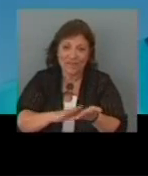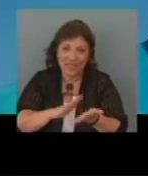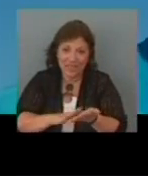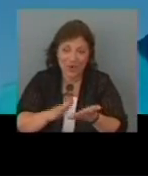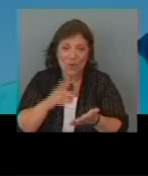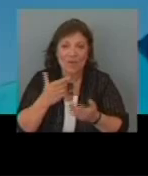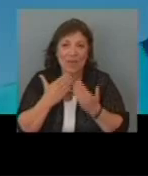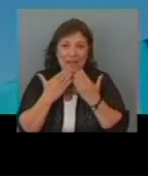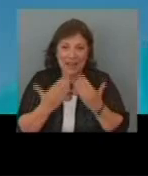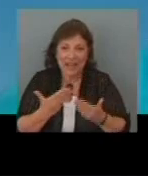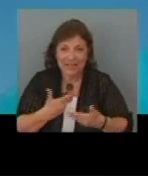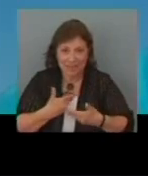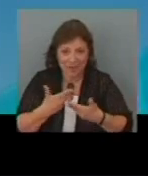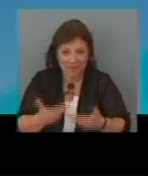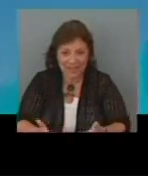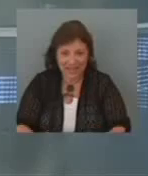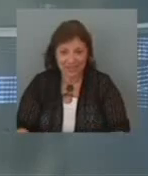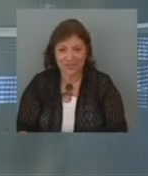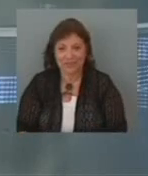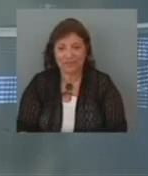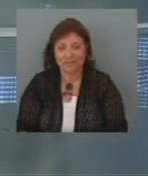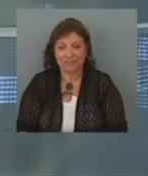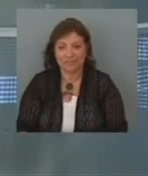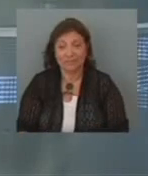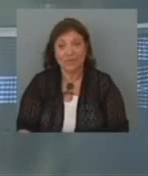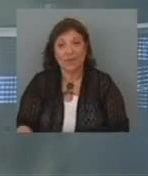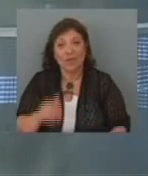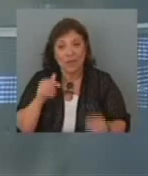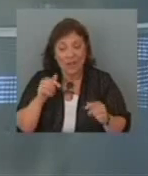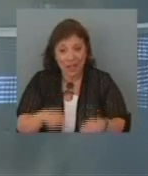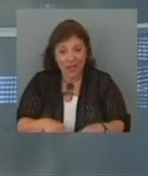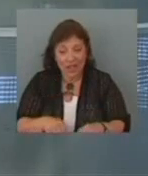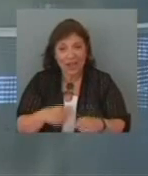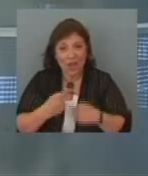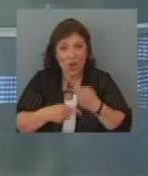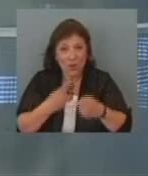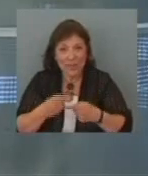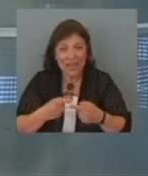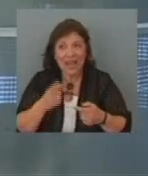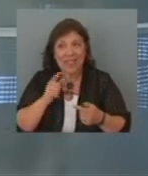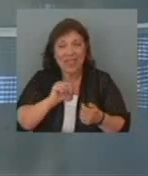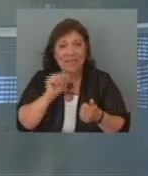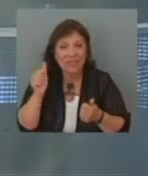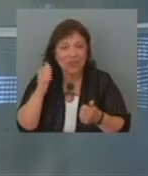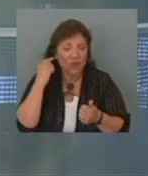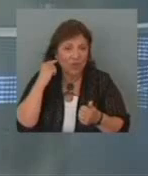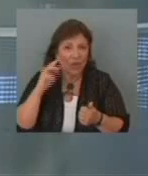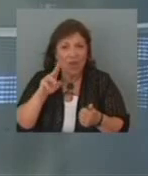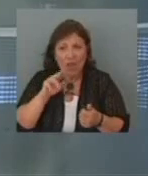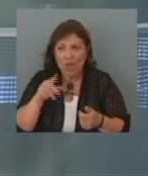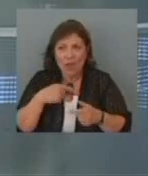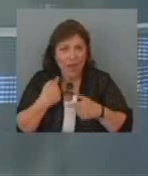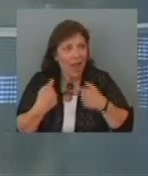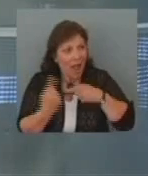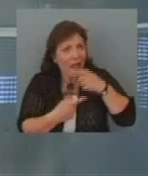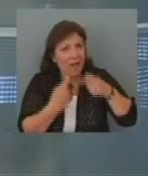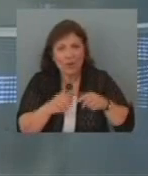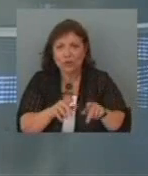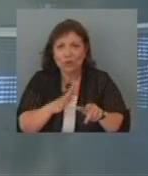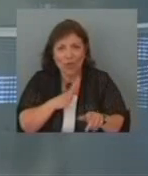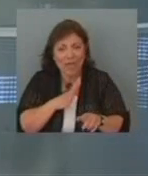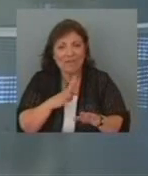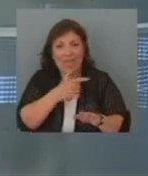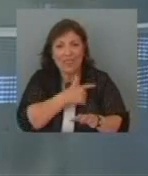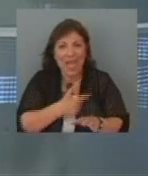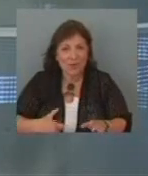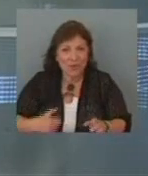y nos vemos en unos días. Bien, y todavía siguen los ecos de la victoria de Danubio y la consagración como campeón del